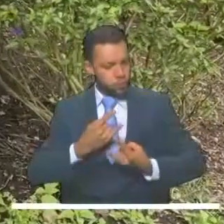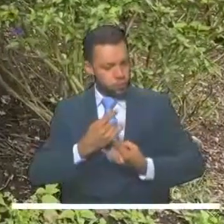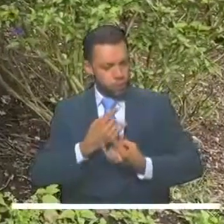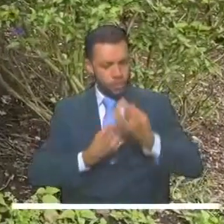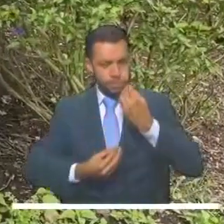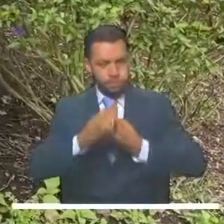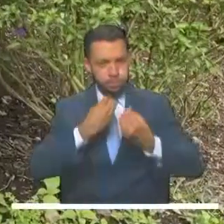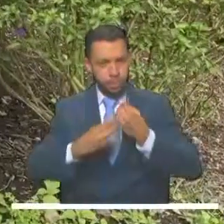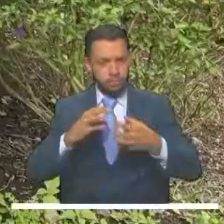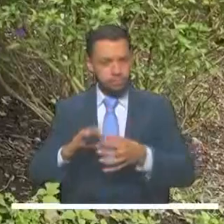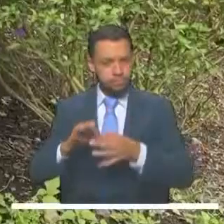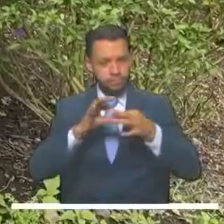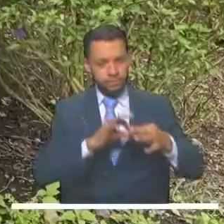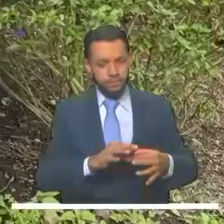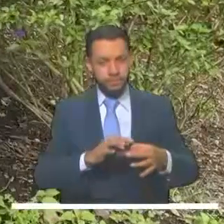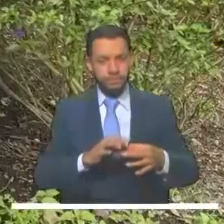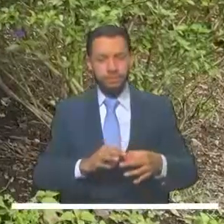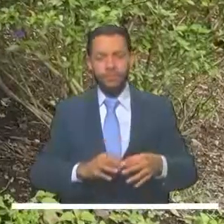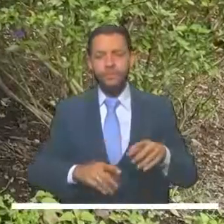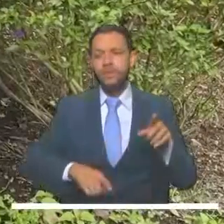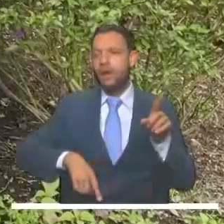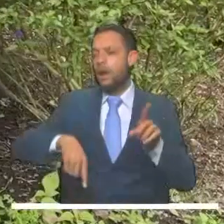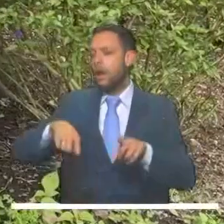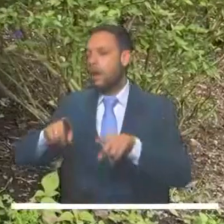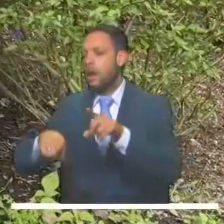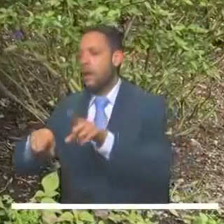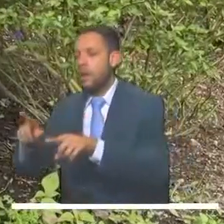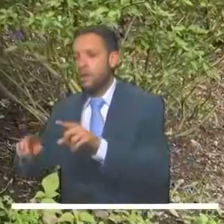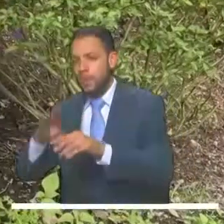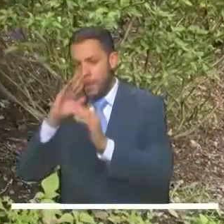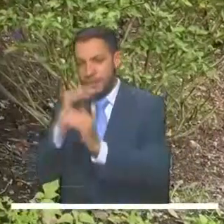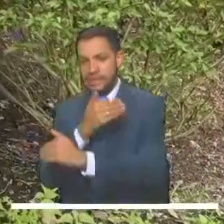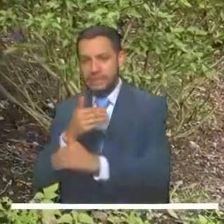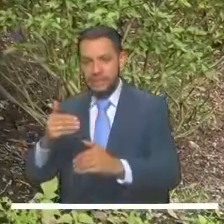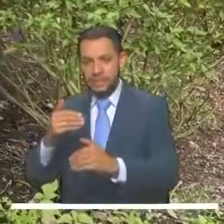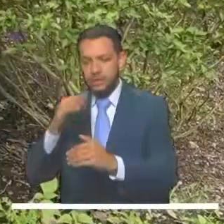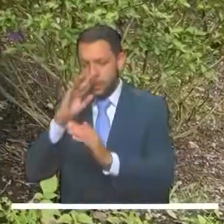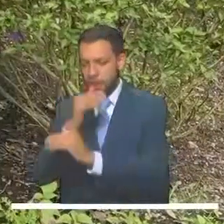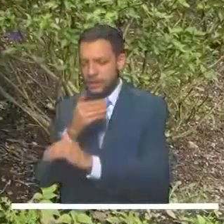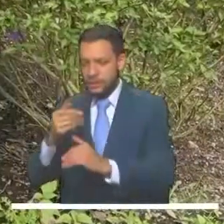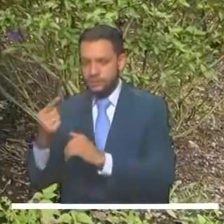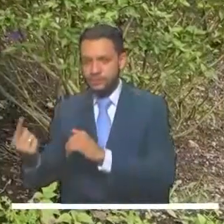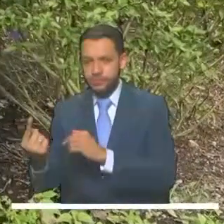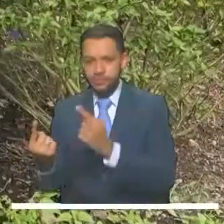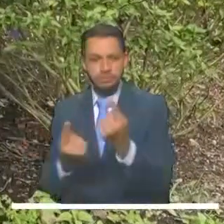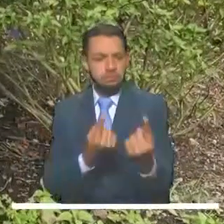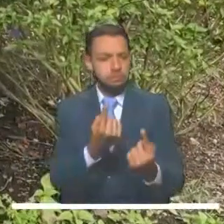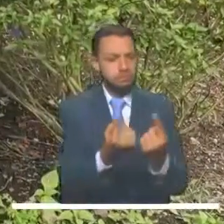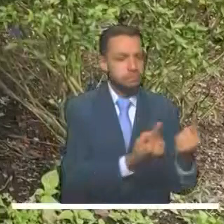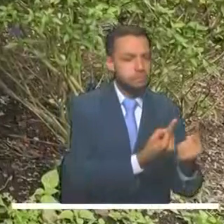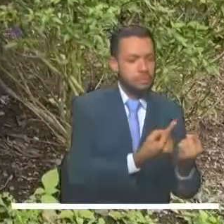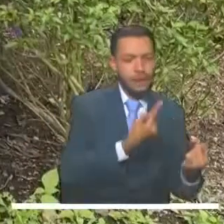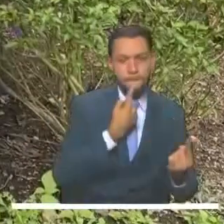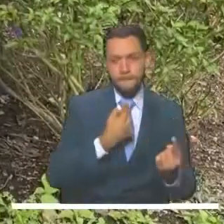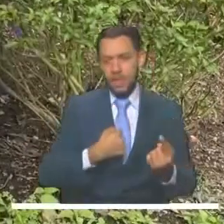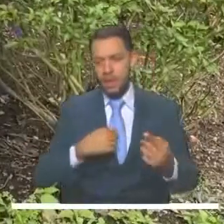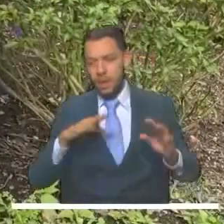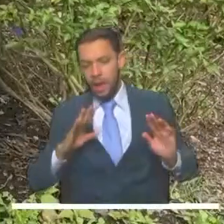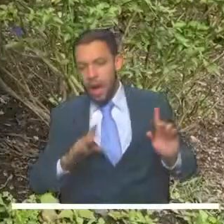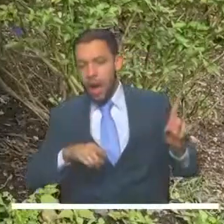nutrición muchos de los niños que me traen la consulta les dicen que